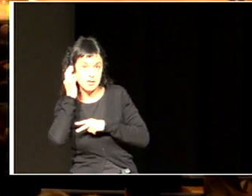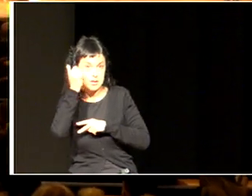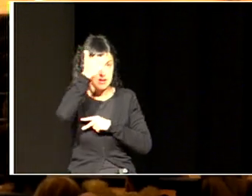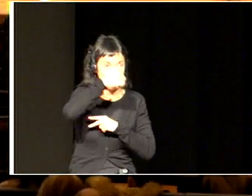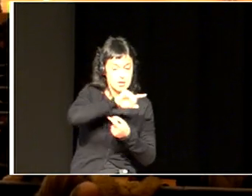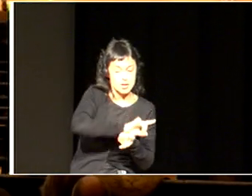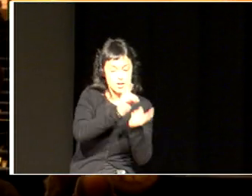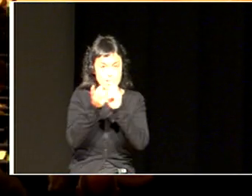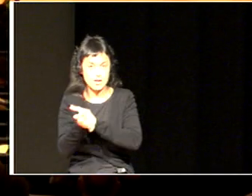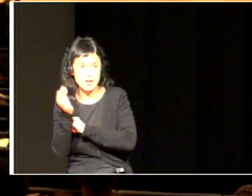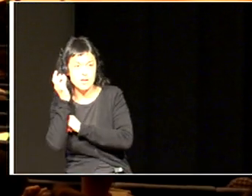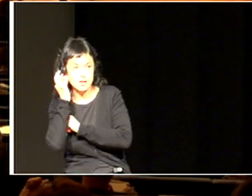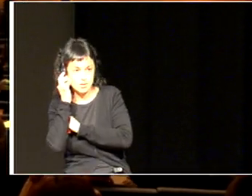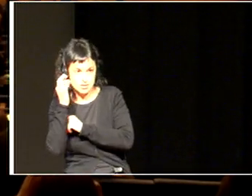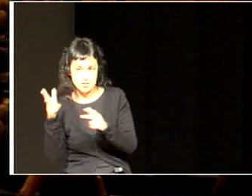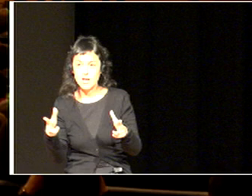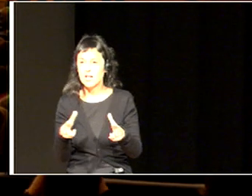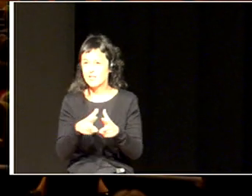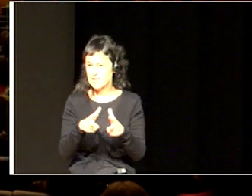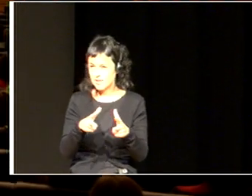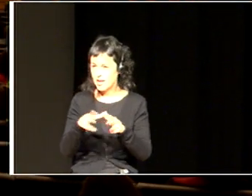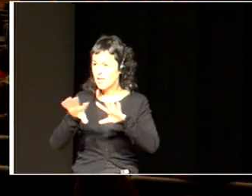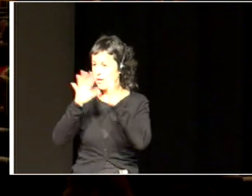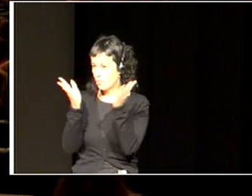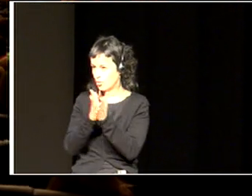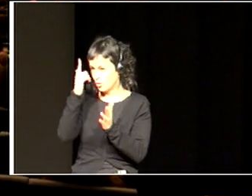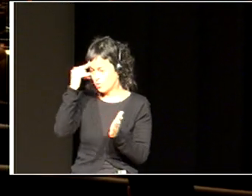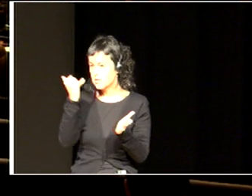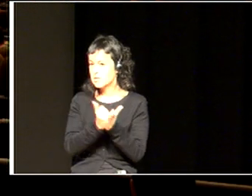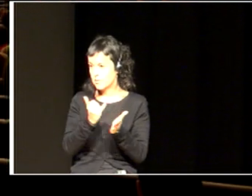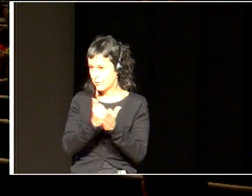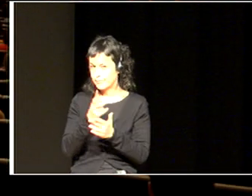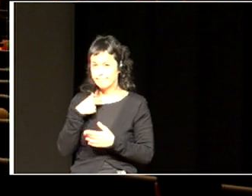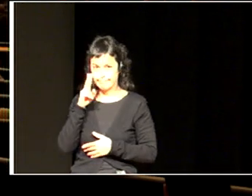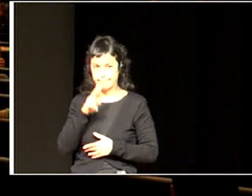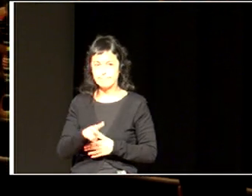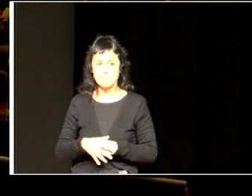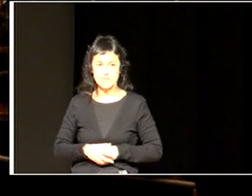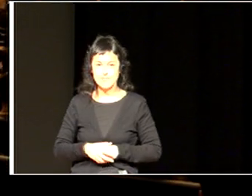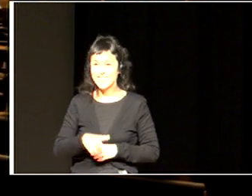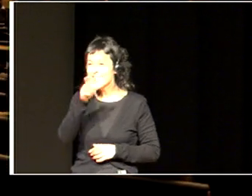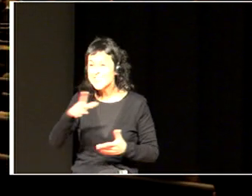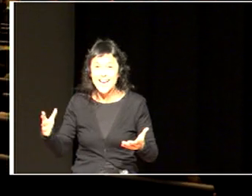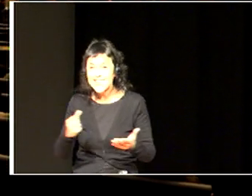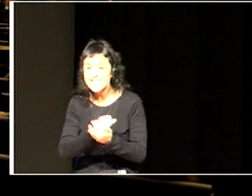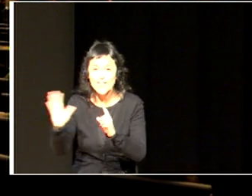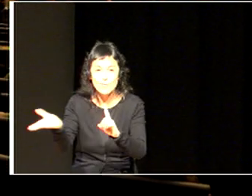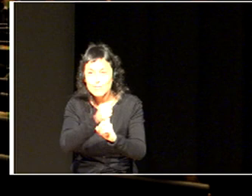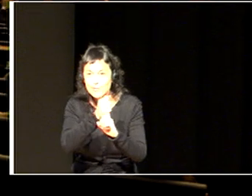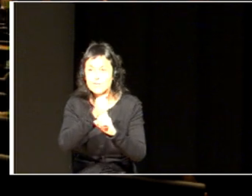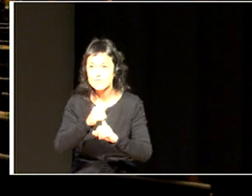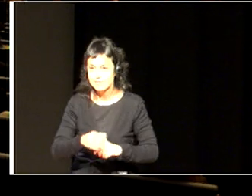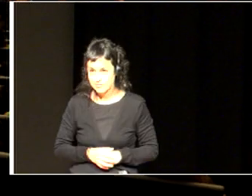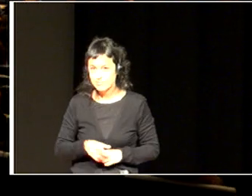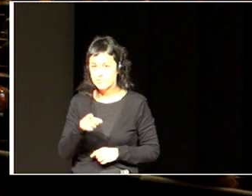que sociedad tenemos y qué mundo simbólico tenemos que todo el mundo lo hemos pillado sin decir nada eso es lo